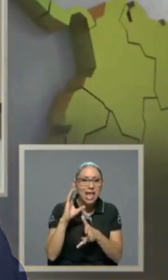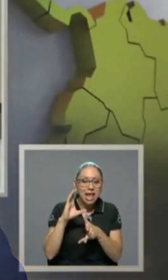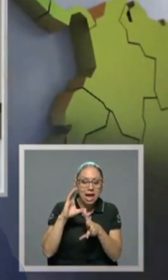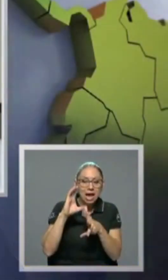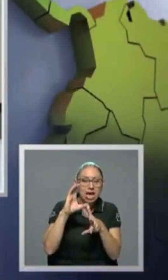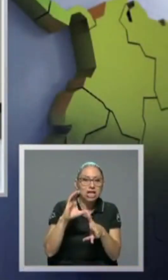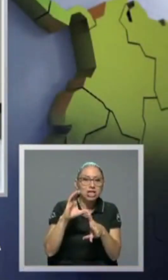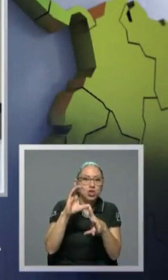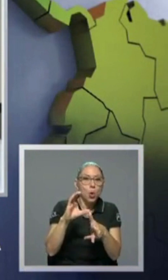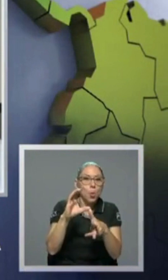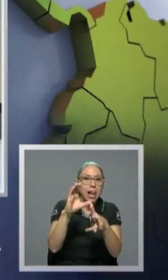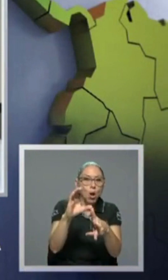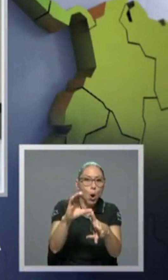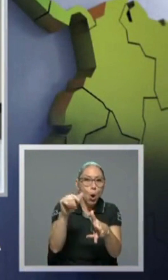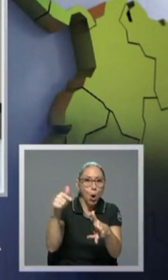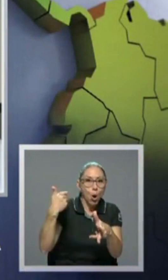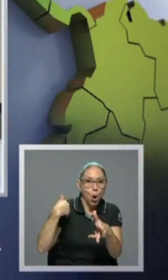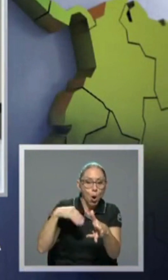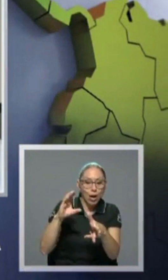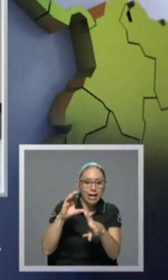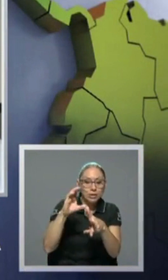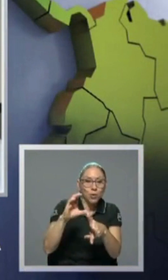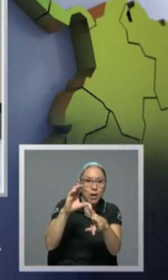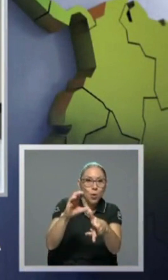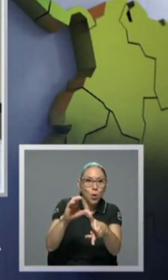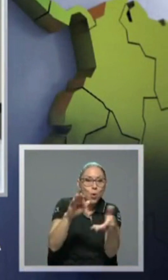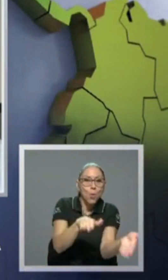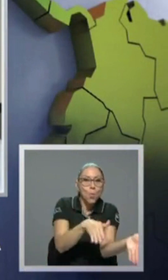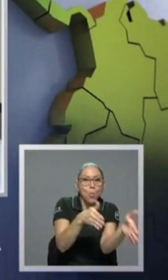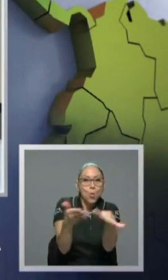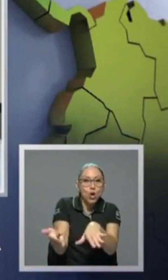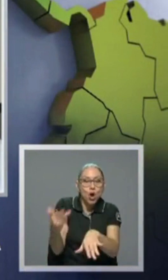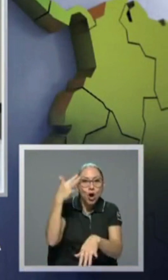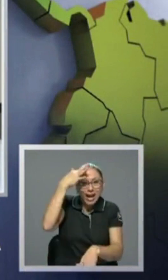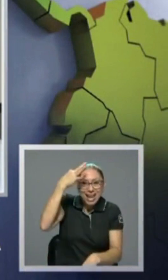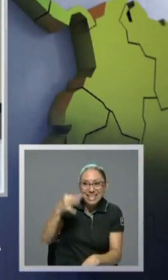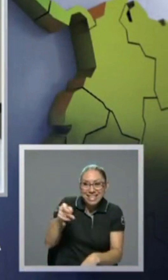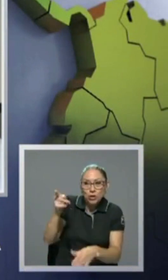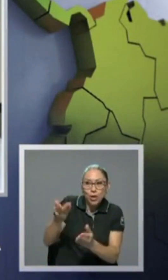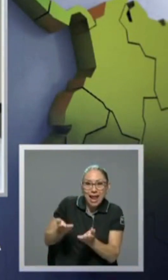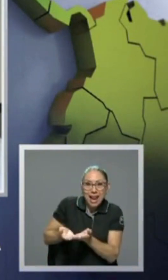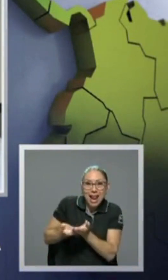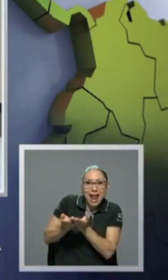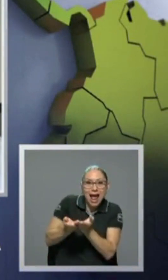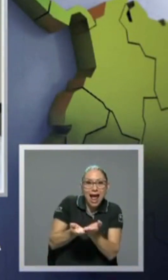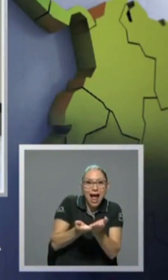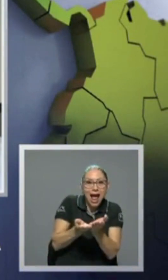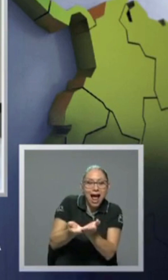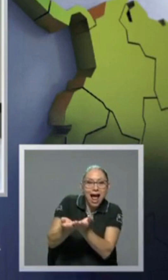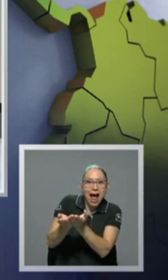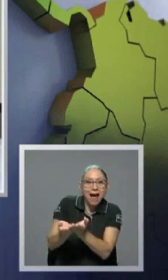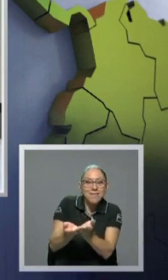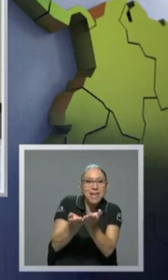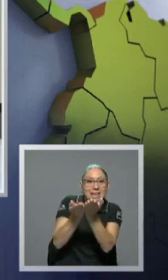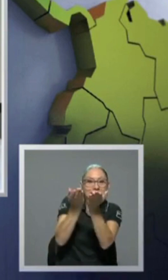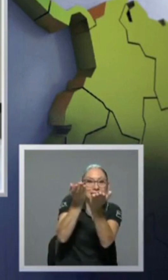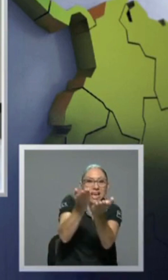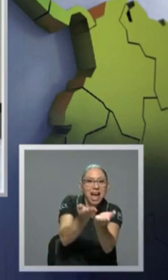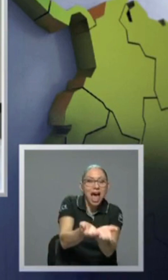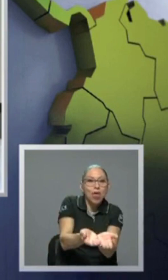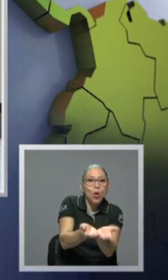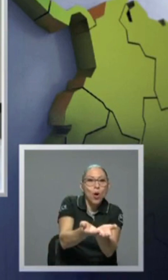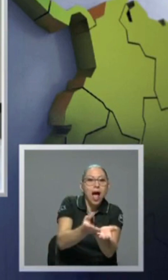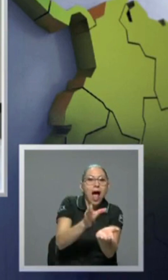murió creyendo que había llegado a Oriente, quiero decir a Japón y a